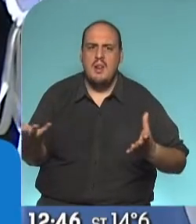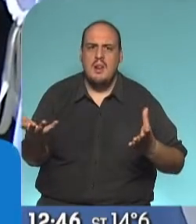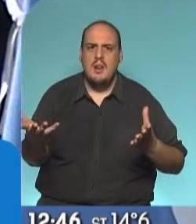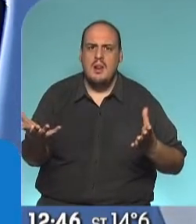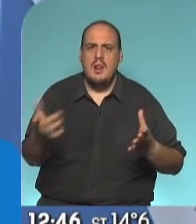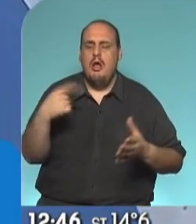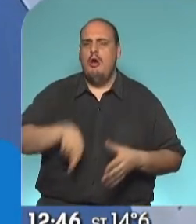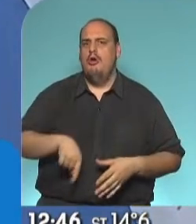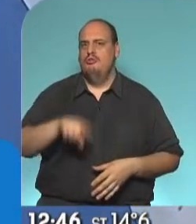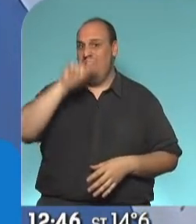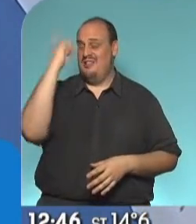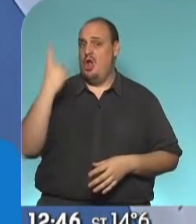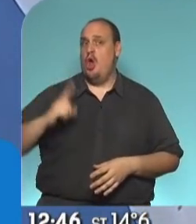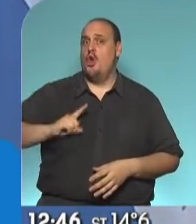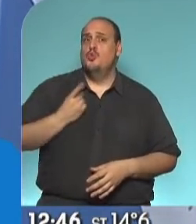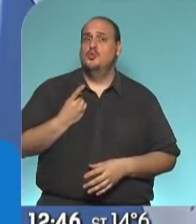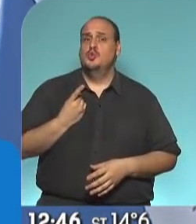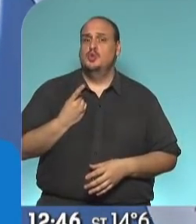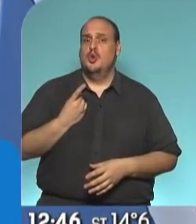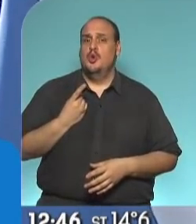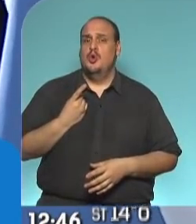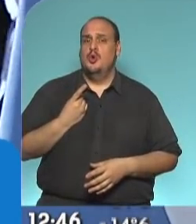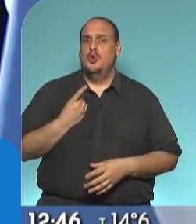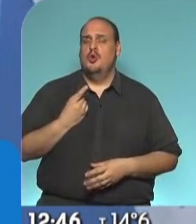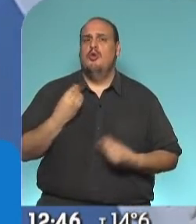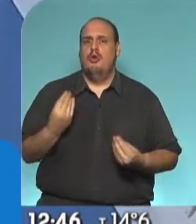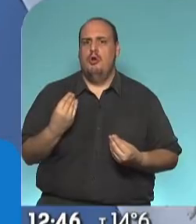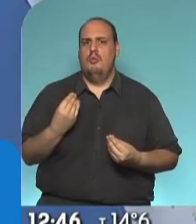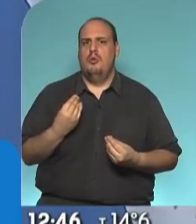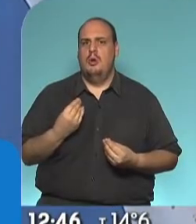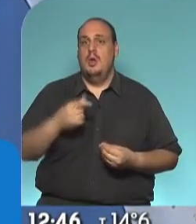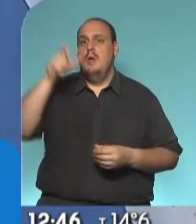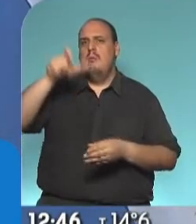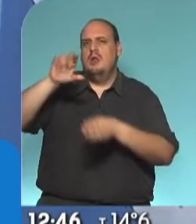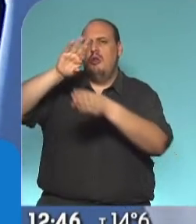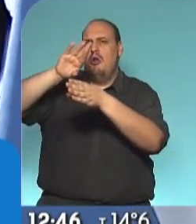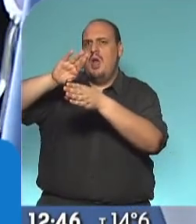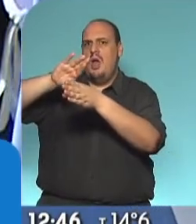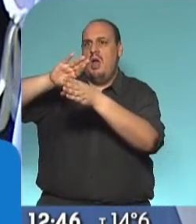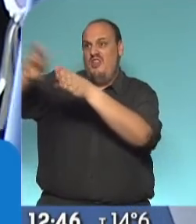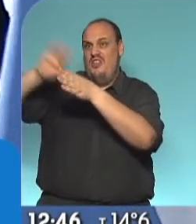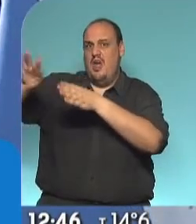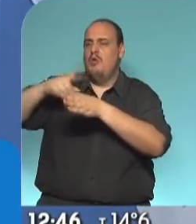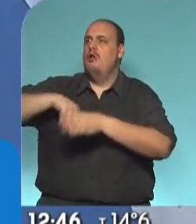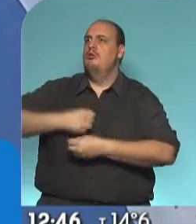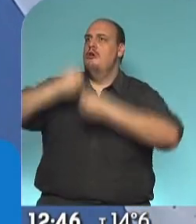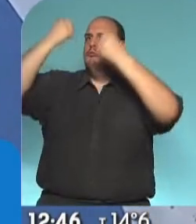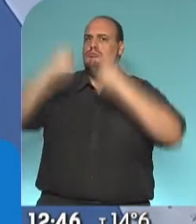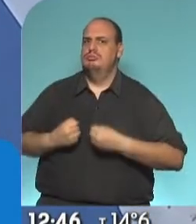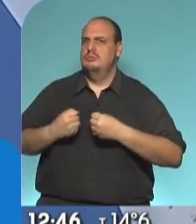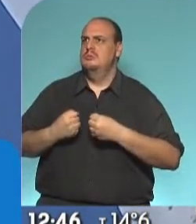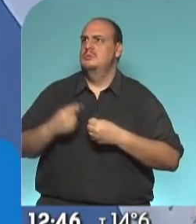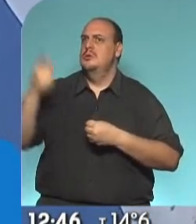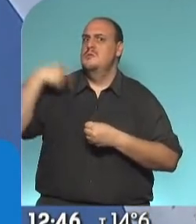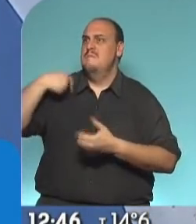Hoy el orgullo nacional se gana plantándose frente a los acreedores y exigiéndoles que no nos